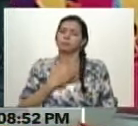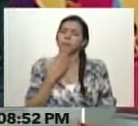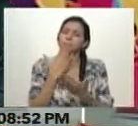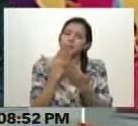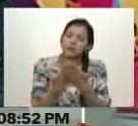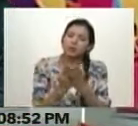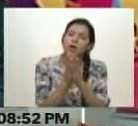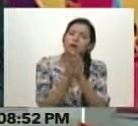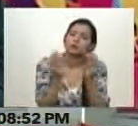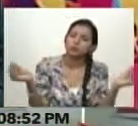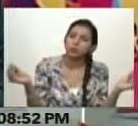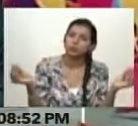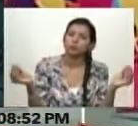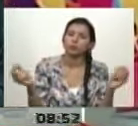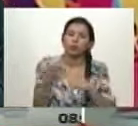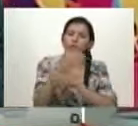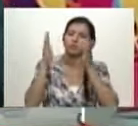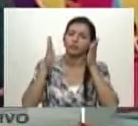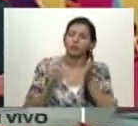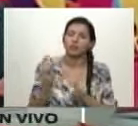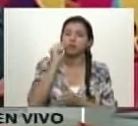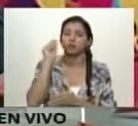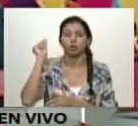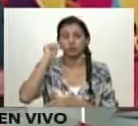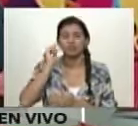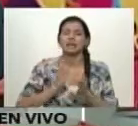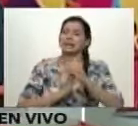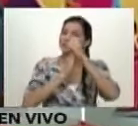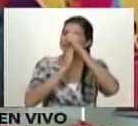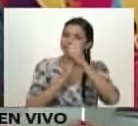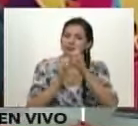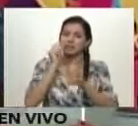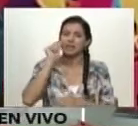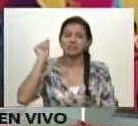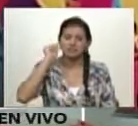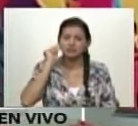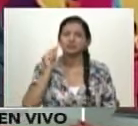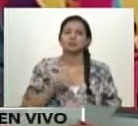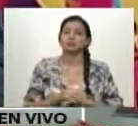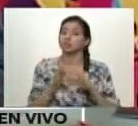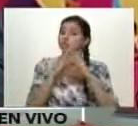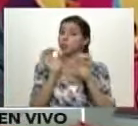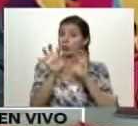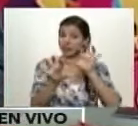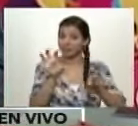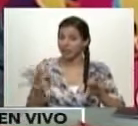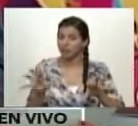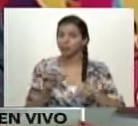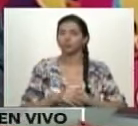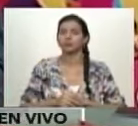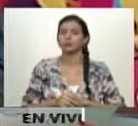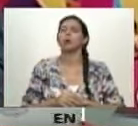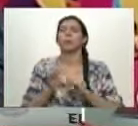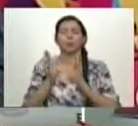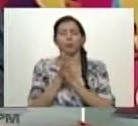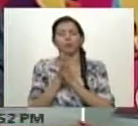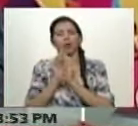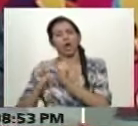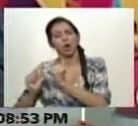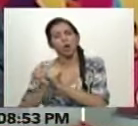a todos los gobernadores, gobernadoras, líderes, lideresas de todos los estados,